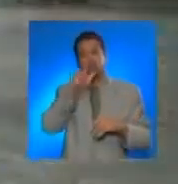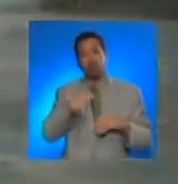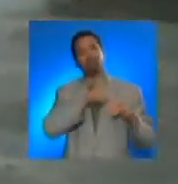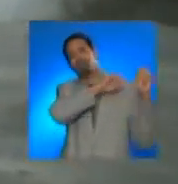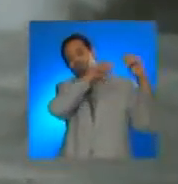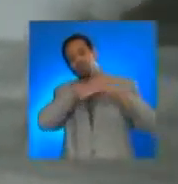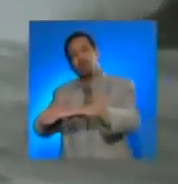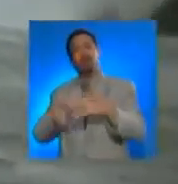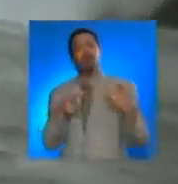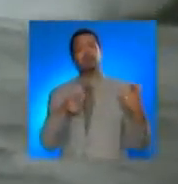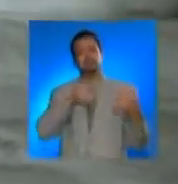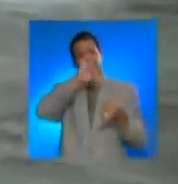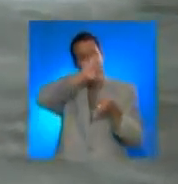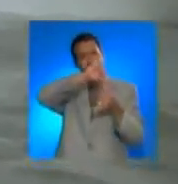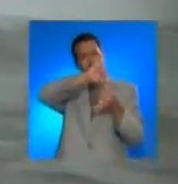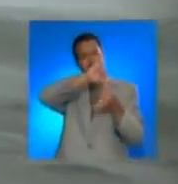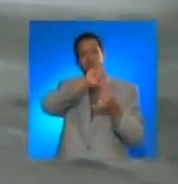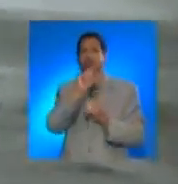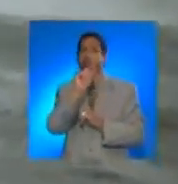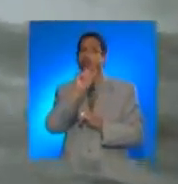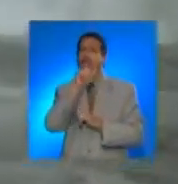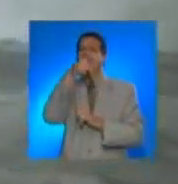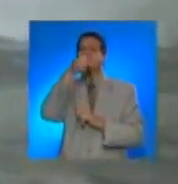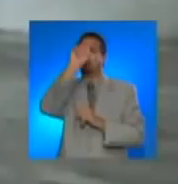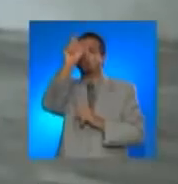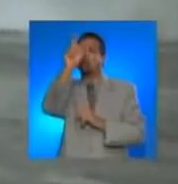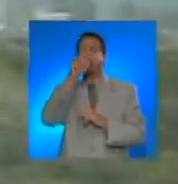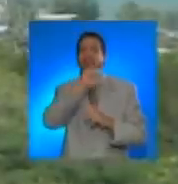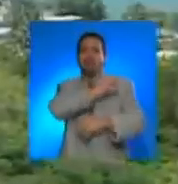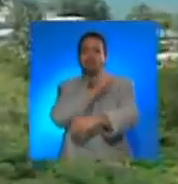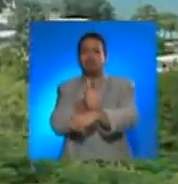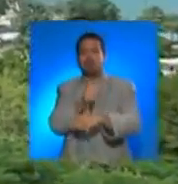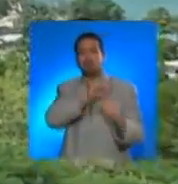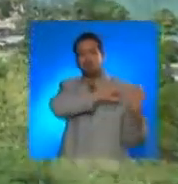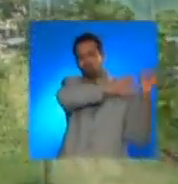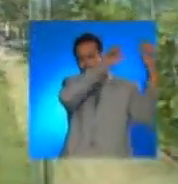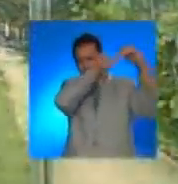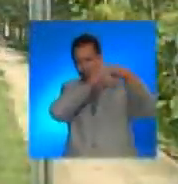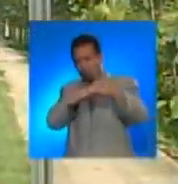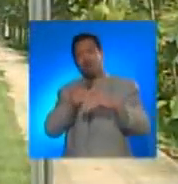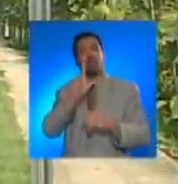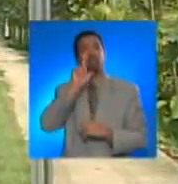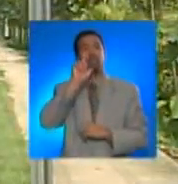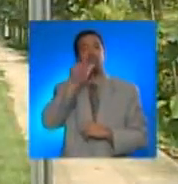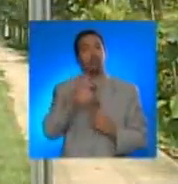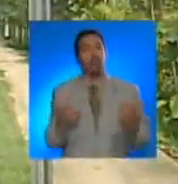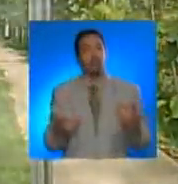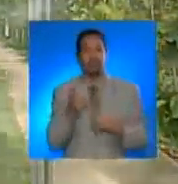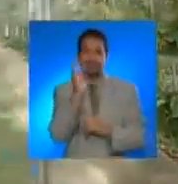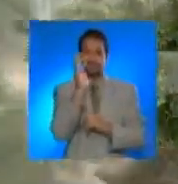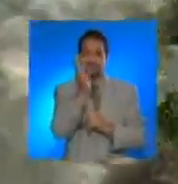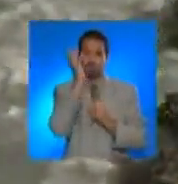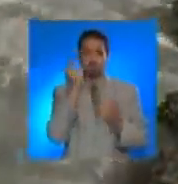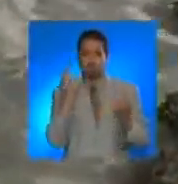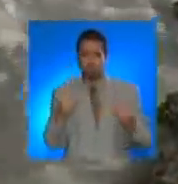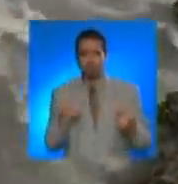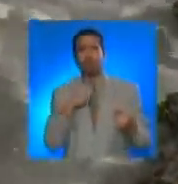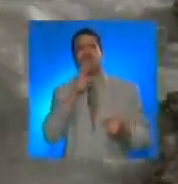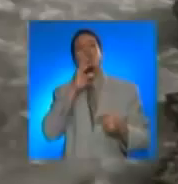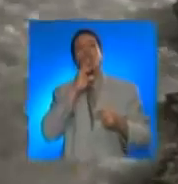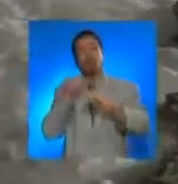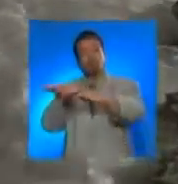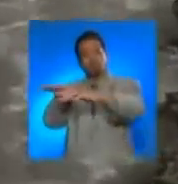arriba. Y no se va con cantazo. ¡Mira! La cañilla rompiendo cañilla para arriba. Se calculó que aproximadamente 800 estructuras